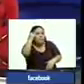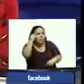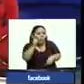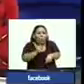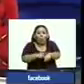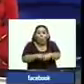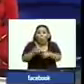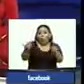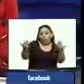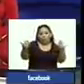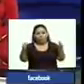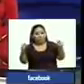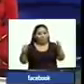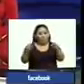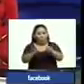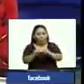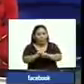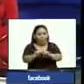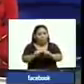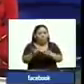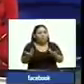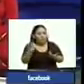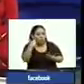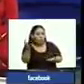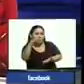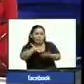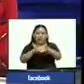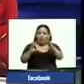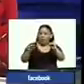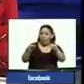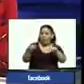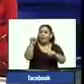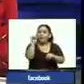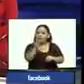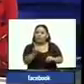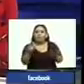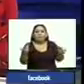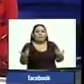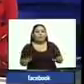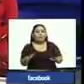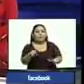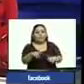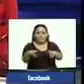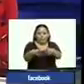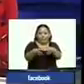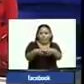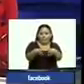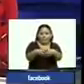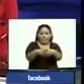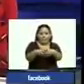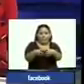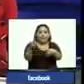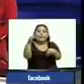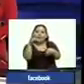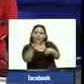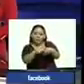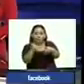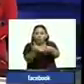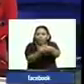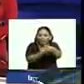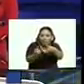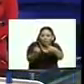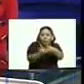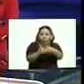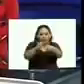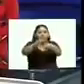tiempo el tema y por eso ya se ha comenzado a hablar nuevamente. Así es, de hecho, los diputados que conforman o que son parte de la Comisión